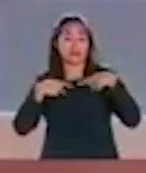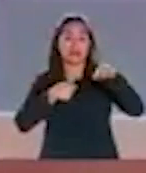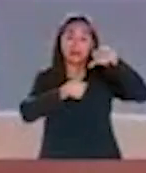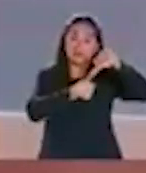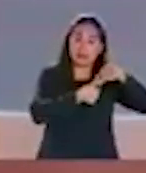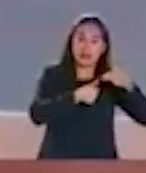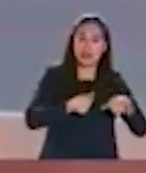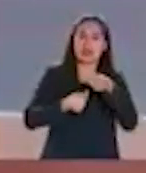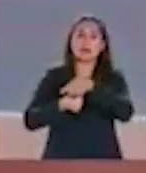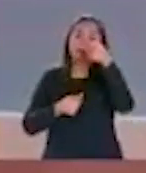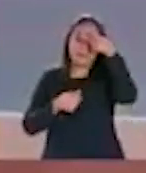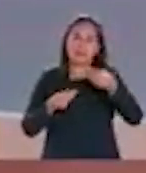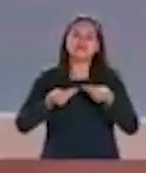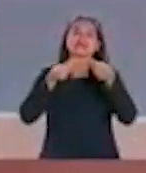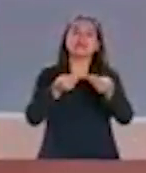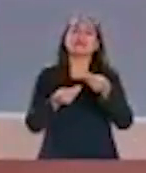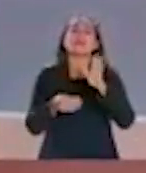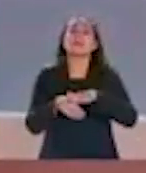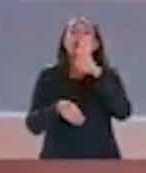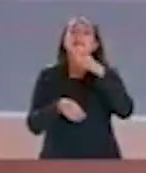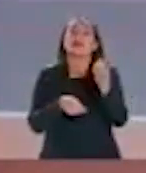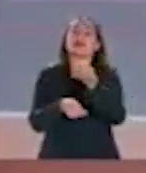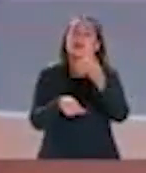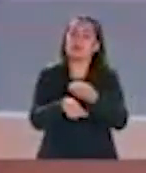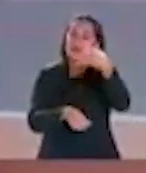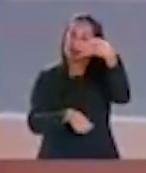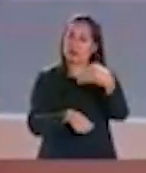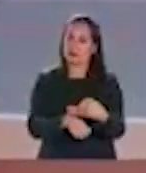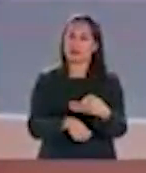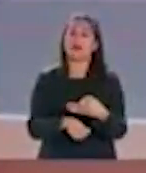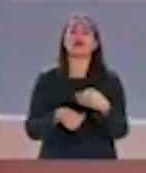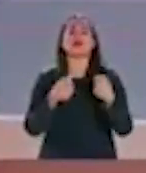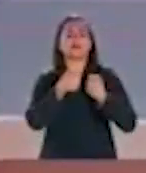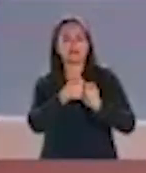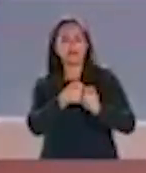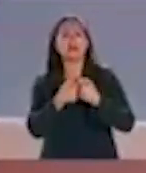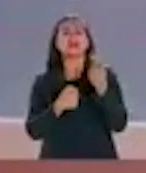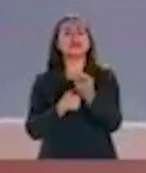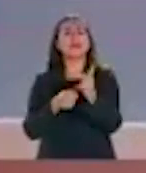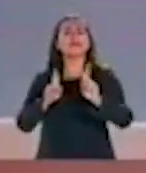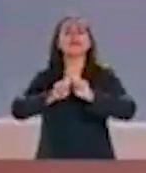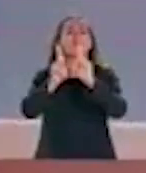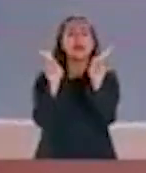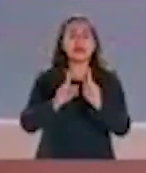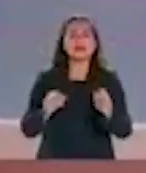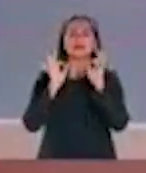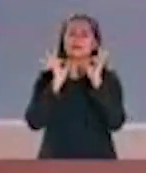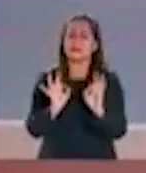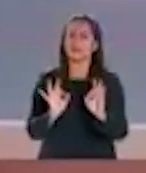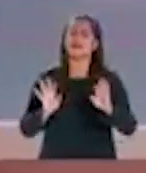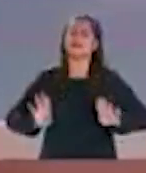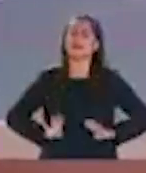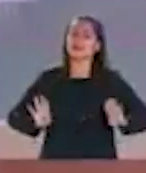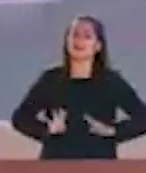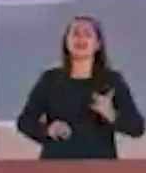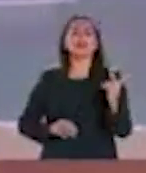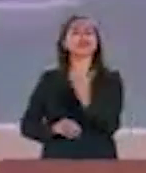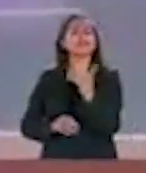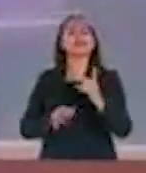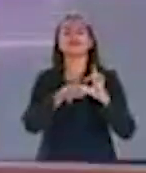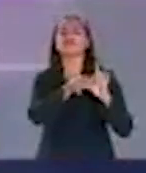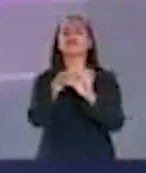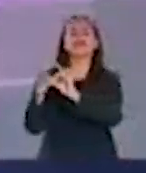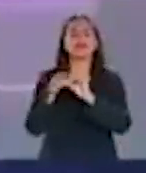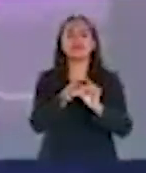un mejor espacio de dignidad en nuestras fronteras que coexisten pacíficamente y que son en beneficio de la prosperidad compartida